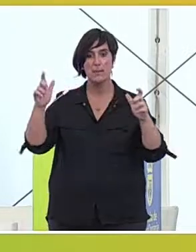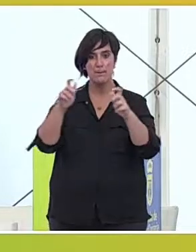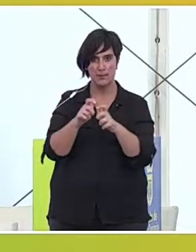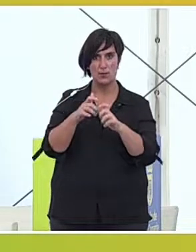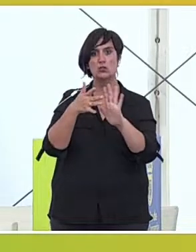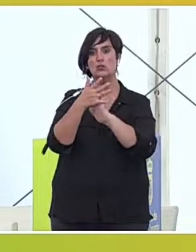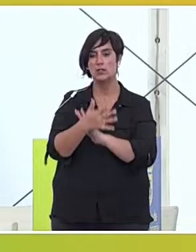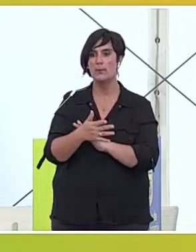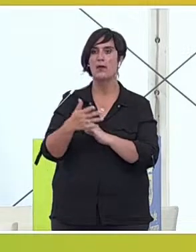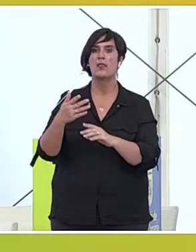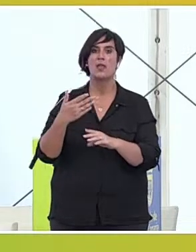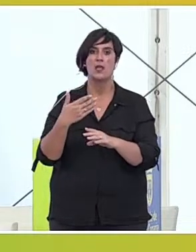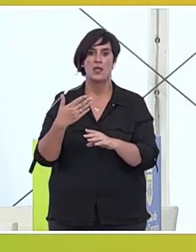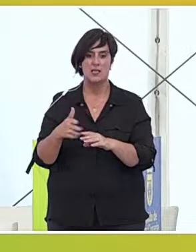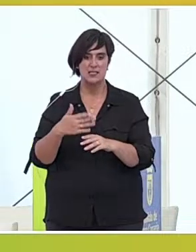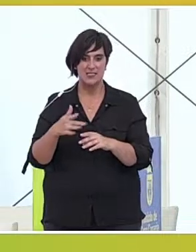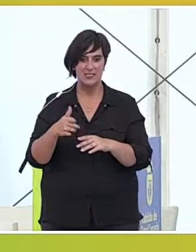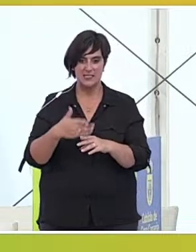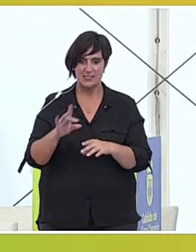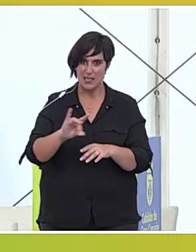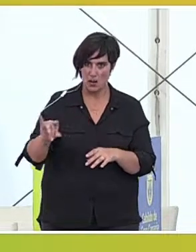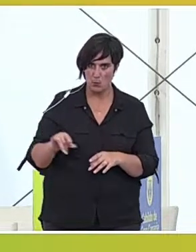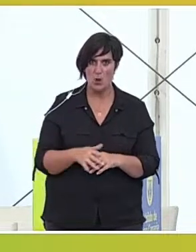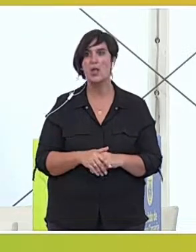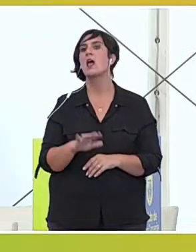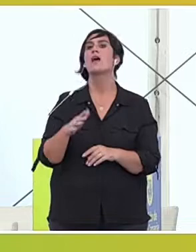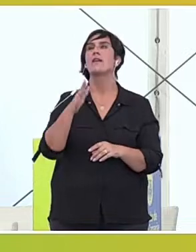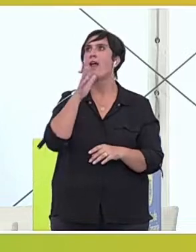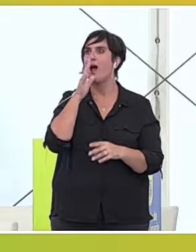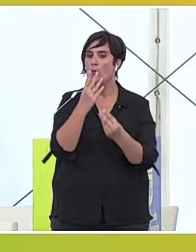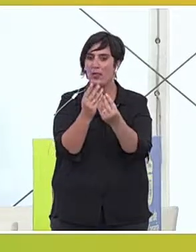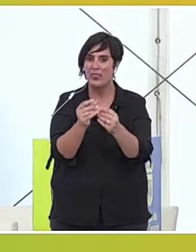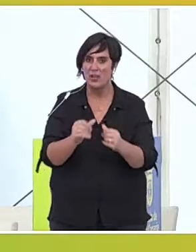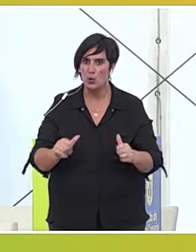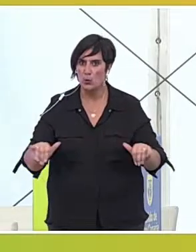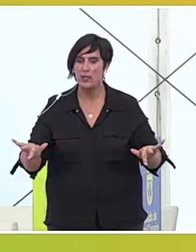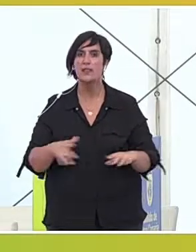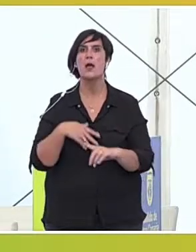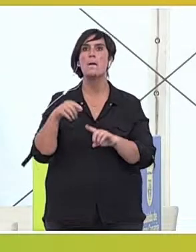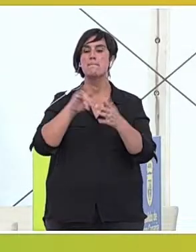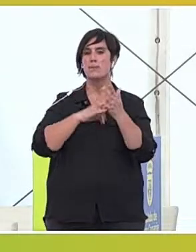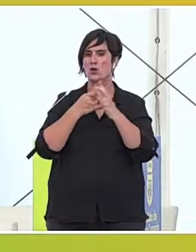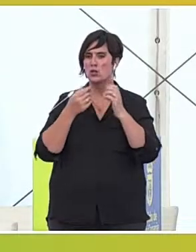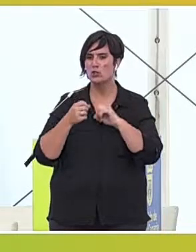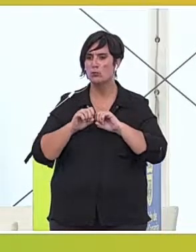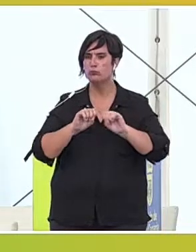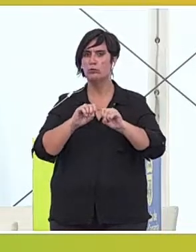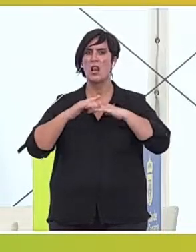las salmueras. Se habla de sean diluidas, proyecto rechazo líquido